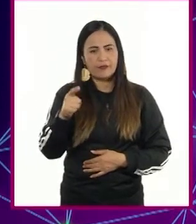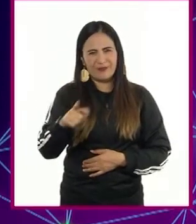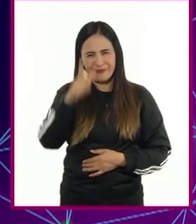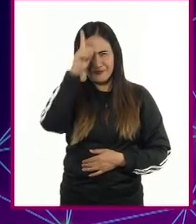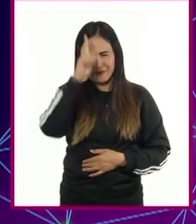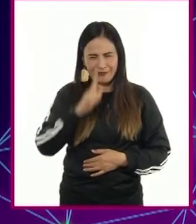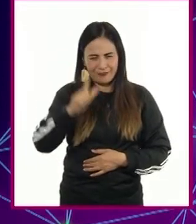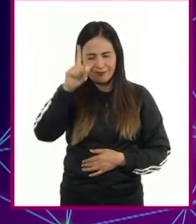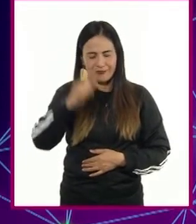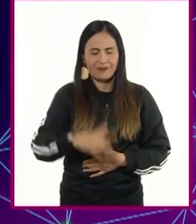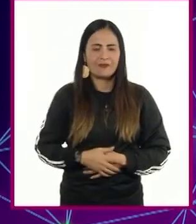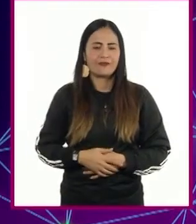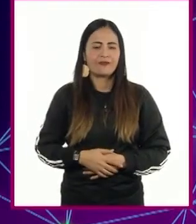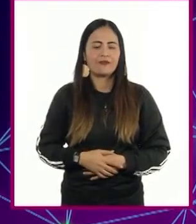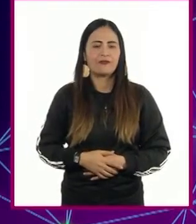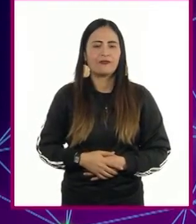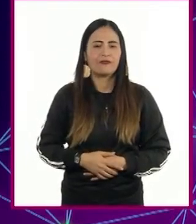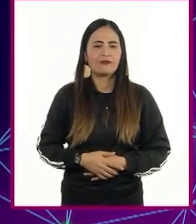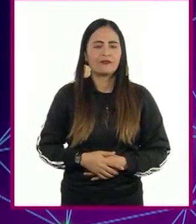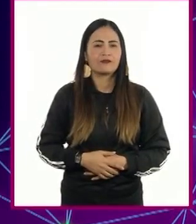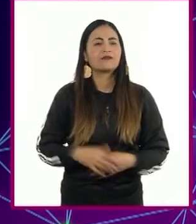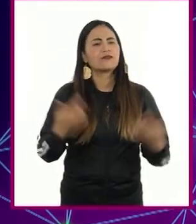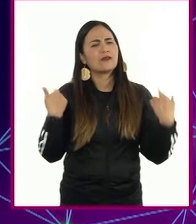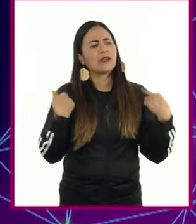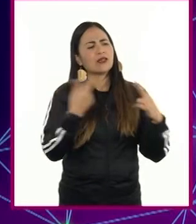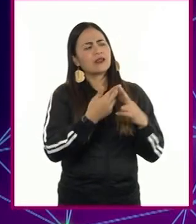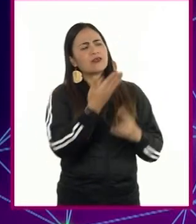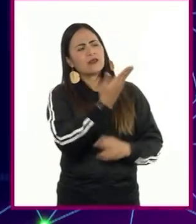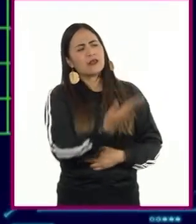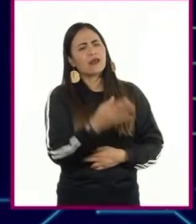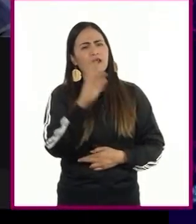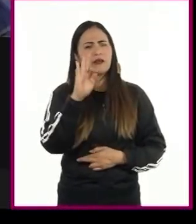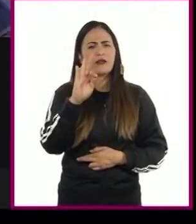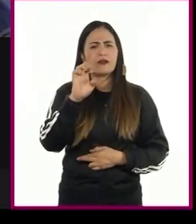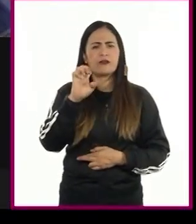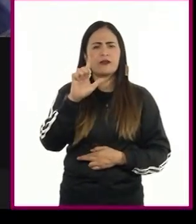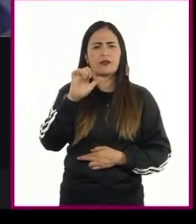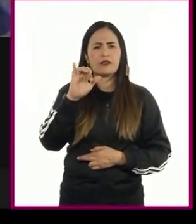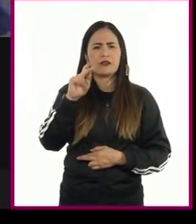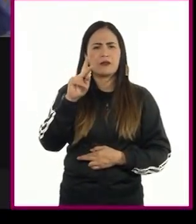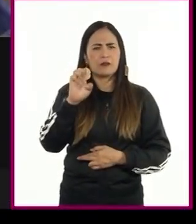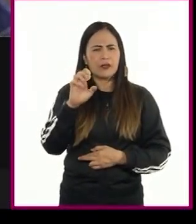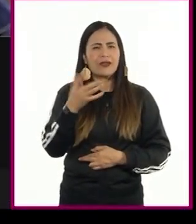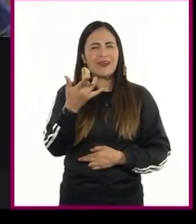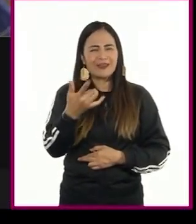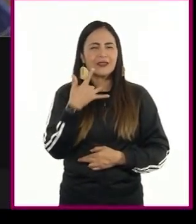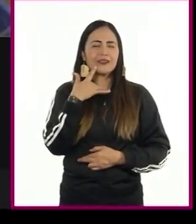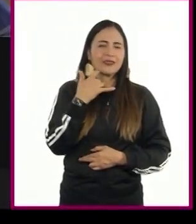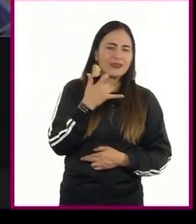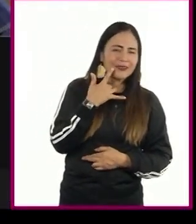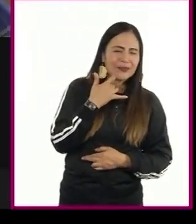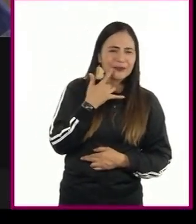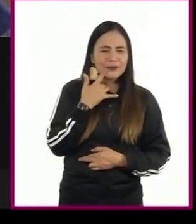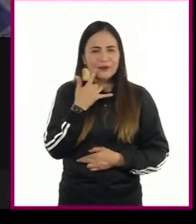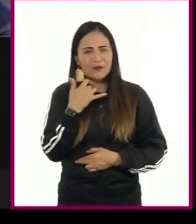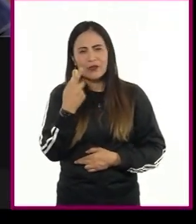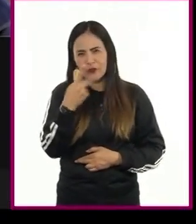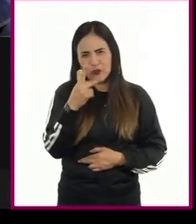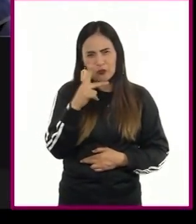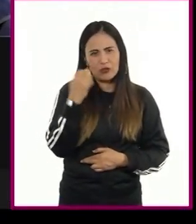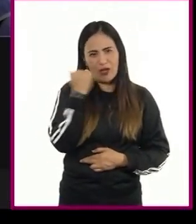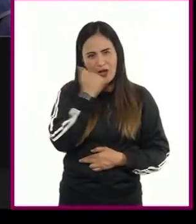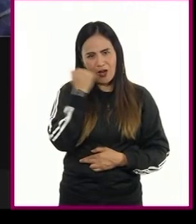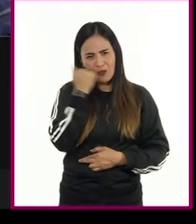Luna. Estimado maestro Felipe, sería entretenido y útil para sus